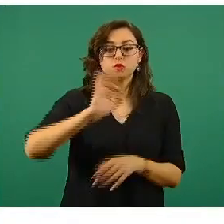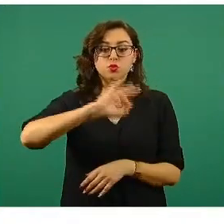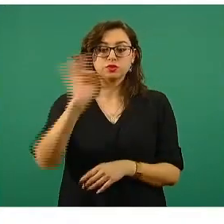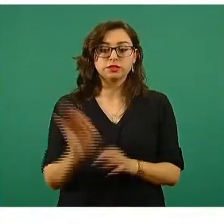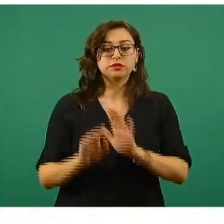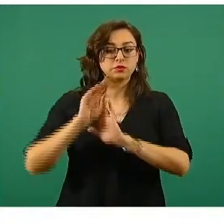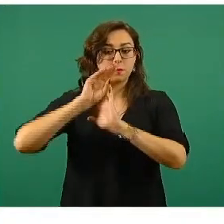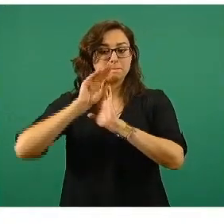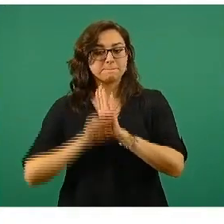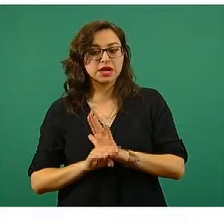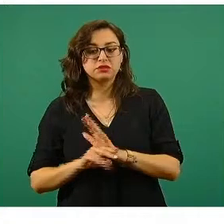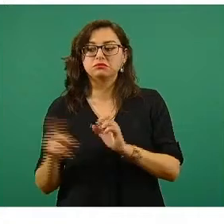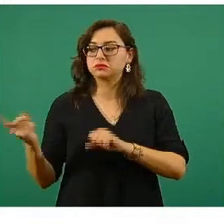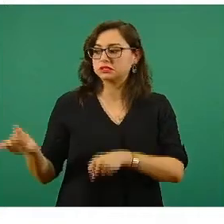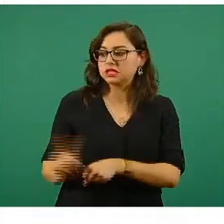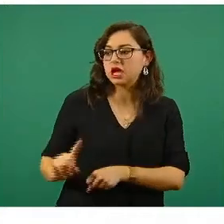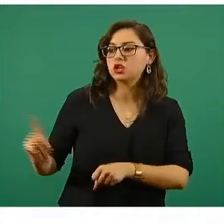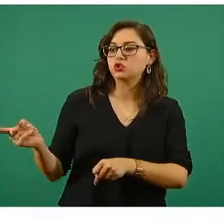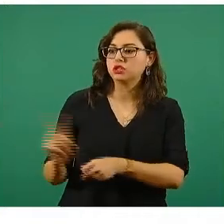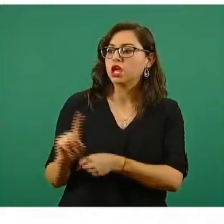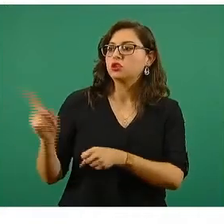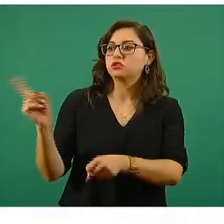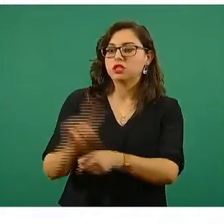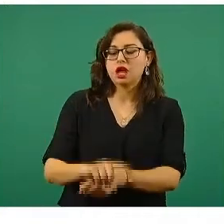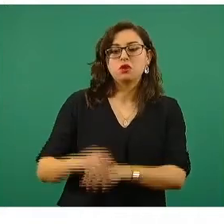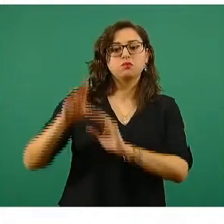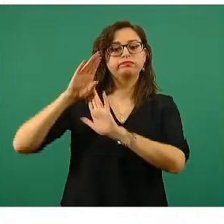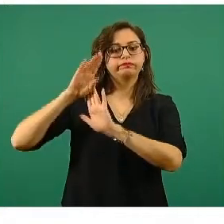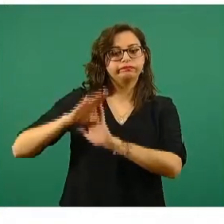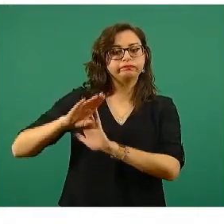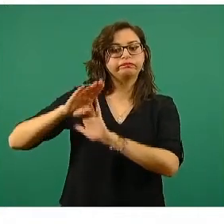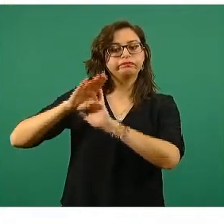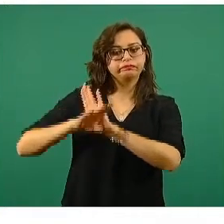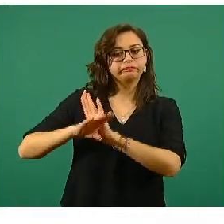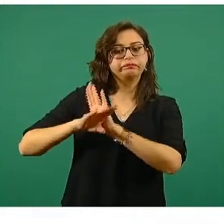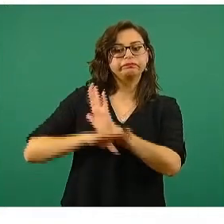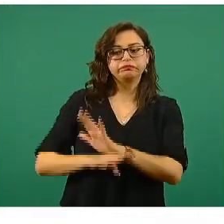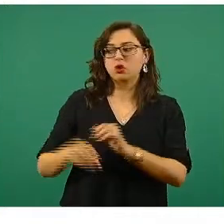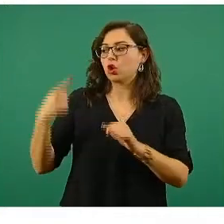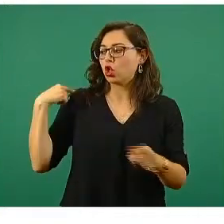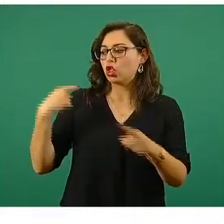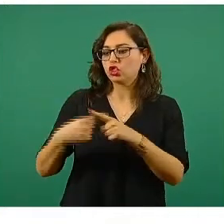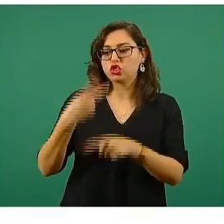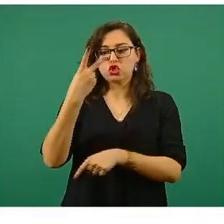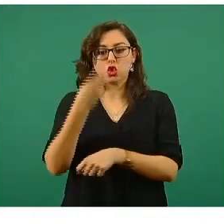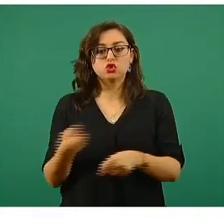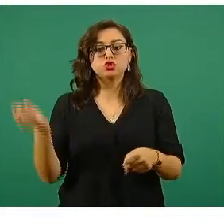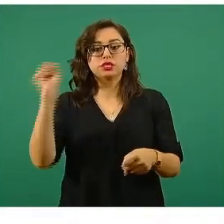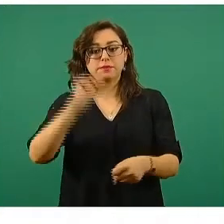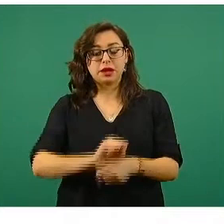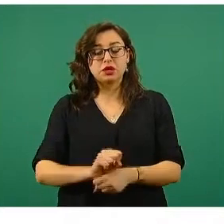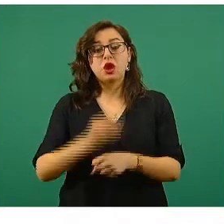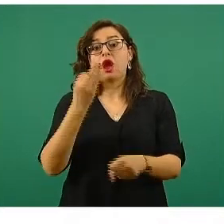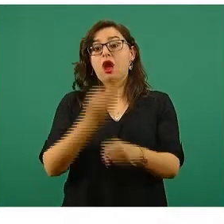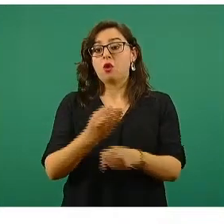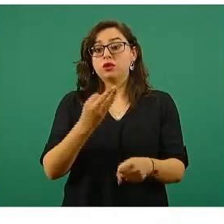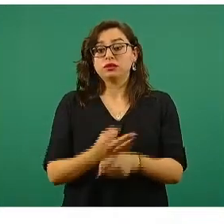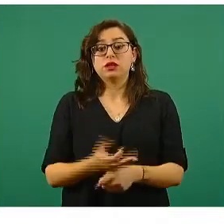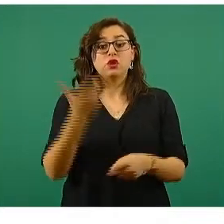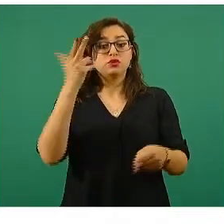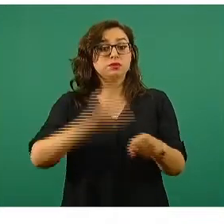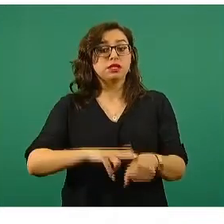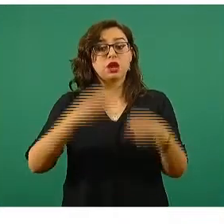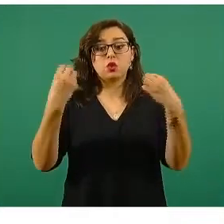Hemos estado viendo este descenso día con día también en las últimas 2 semanas y media ya, siendo la ocupación nacional de un